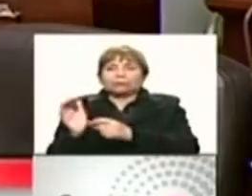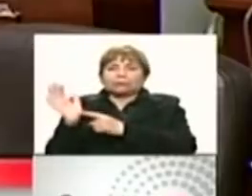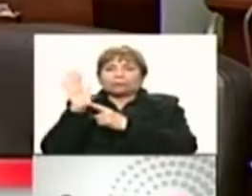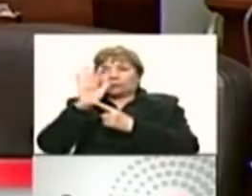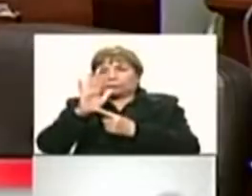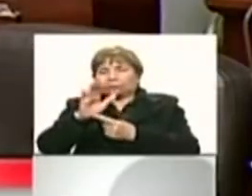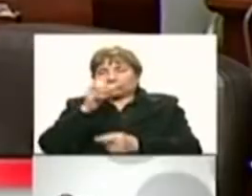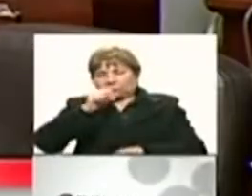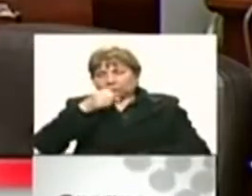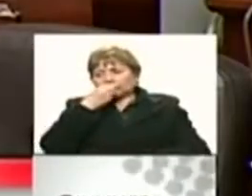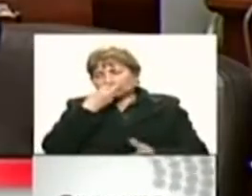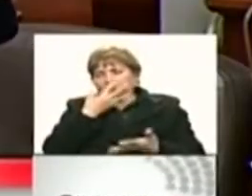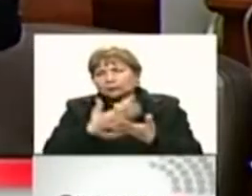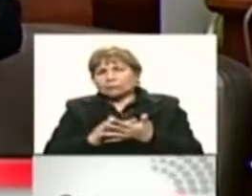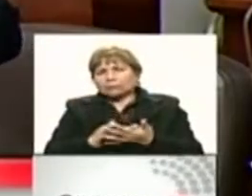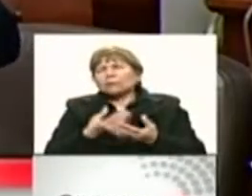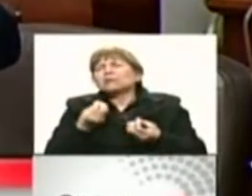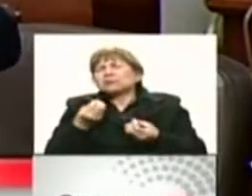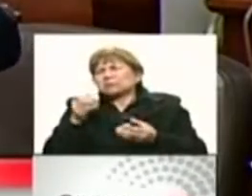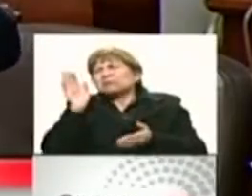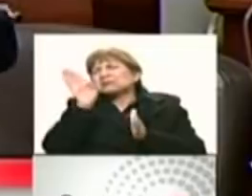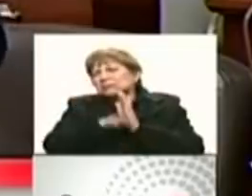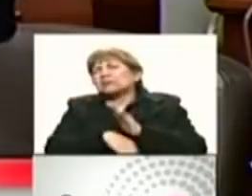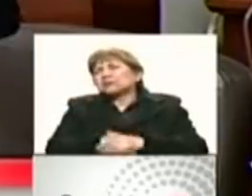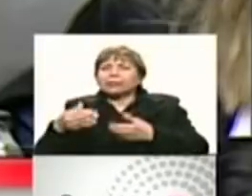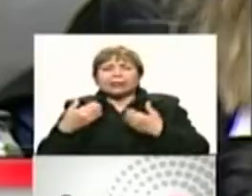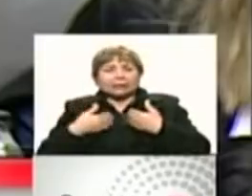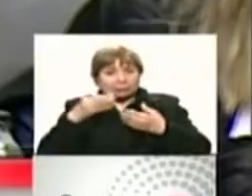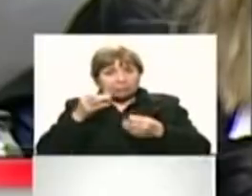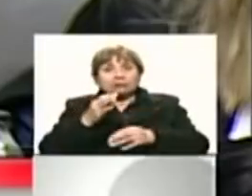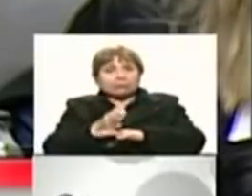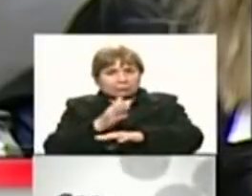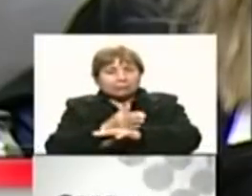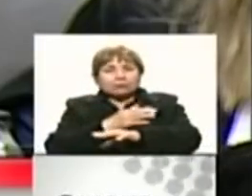posible, claro que lo es. Don José, en caso ocurra